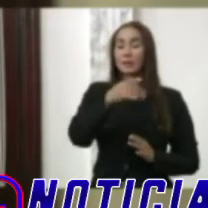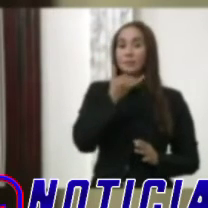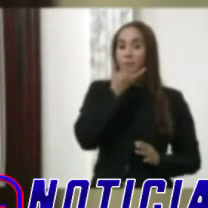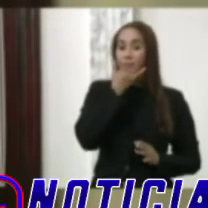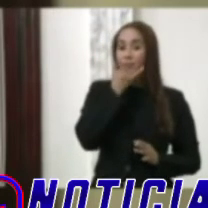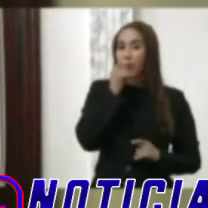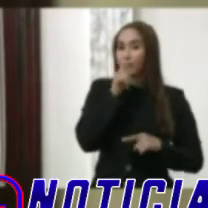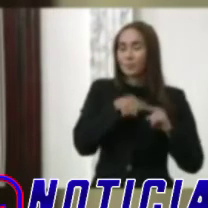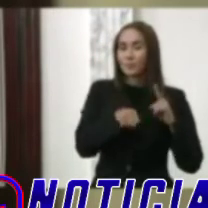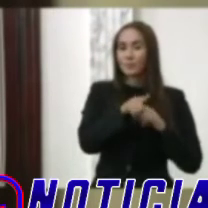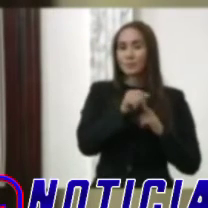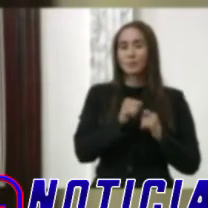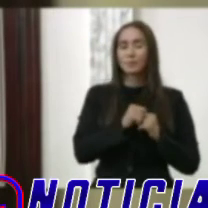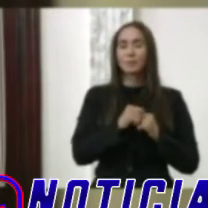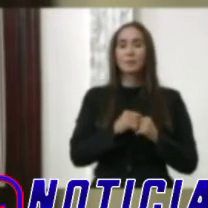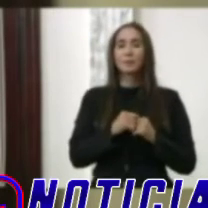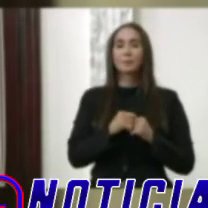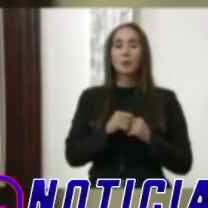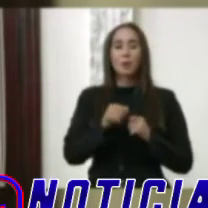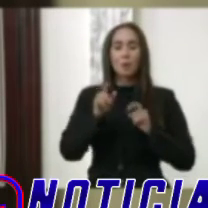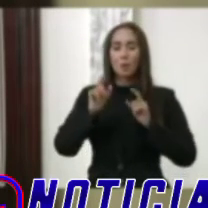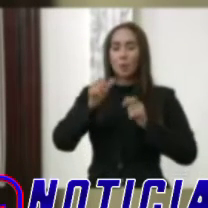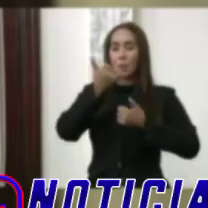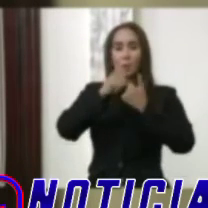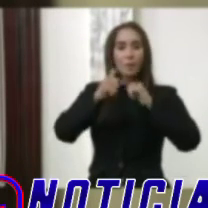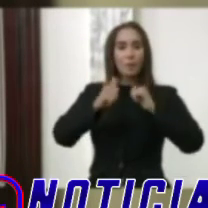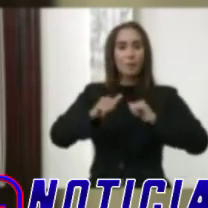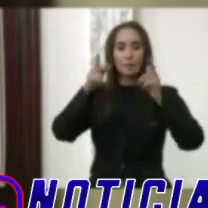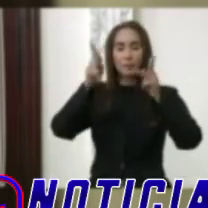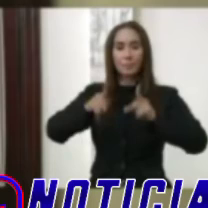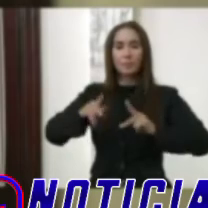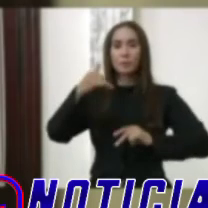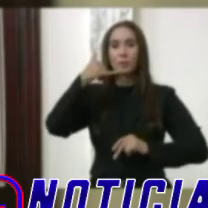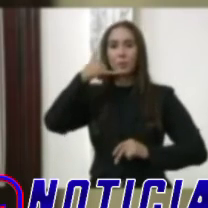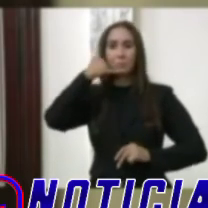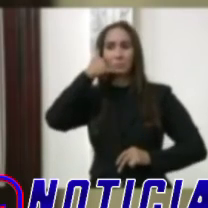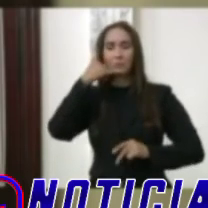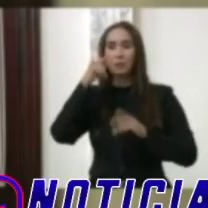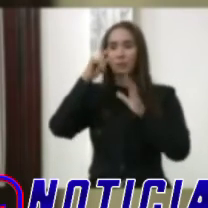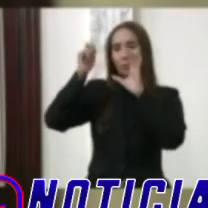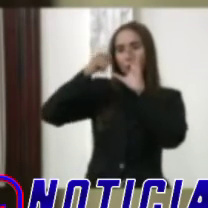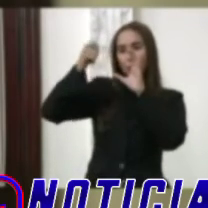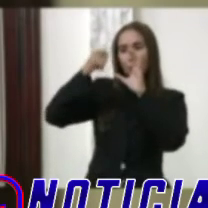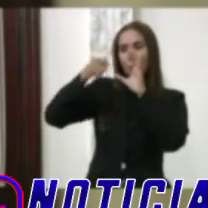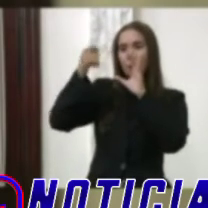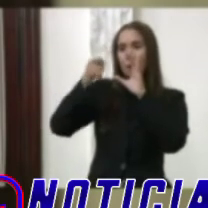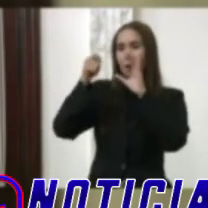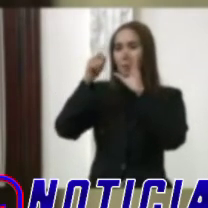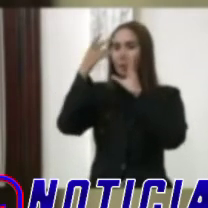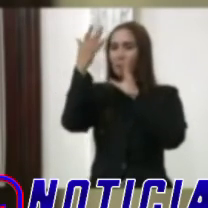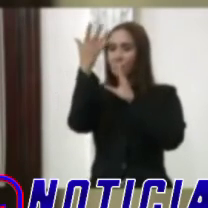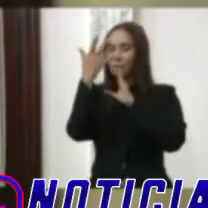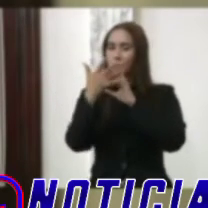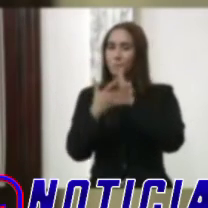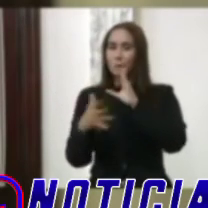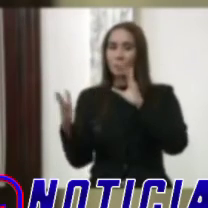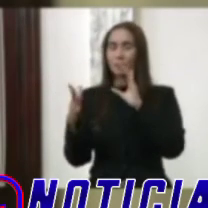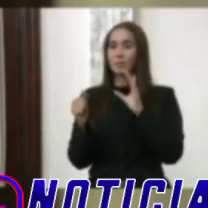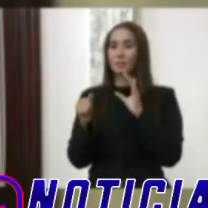que alguien con un teléfono móvil en la mano que graba las imágenes o el sonido de un determinado acontecimiento